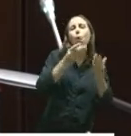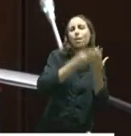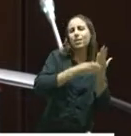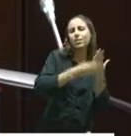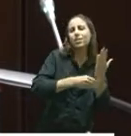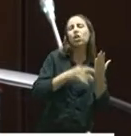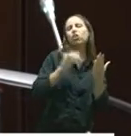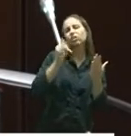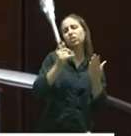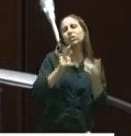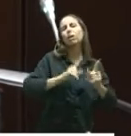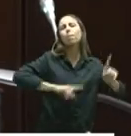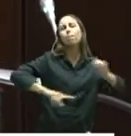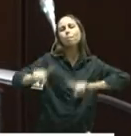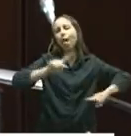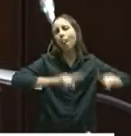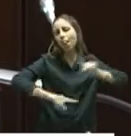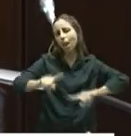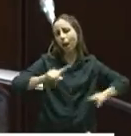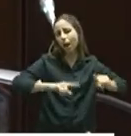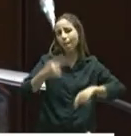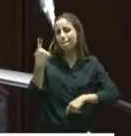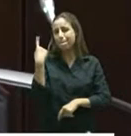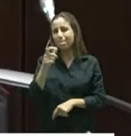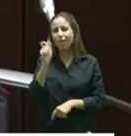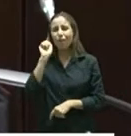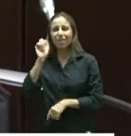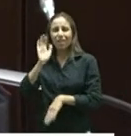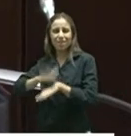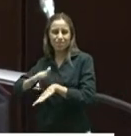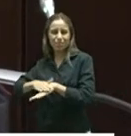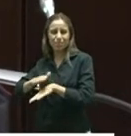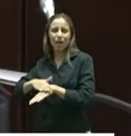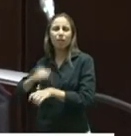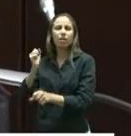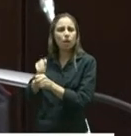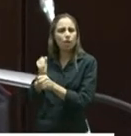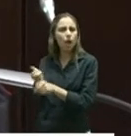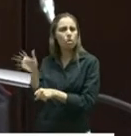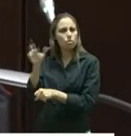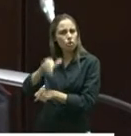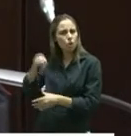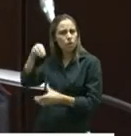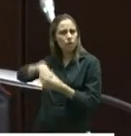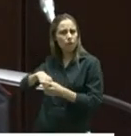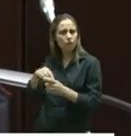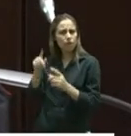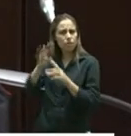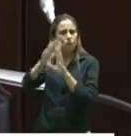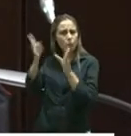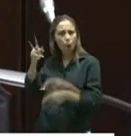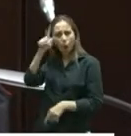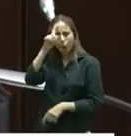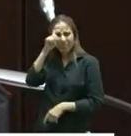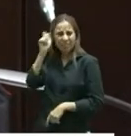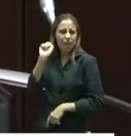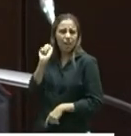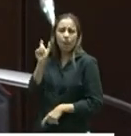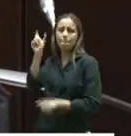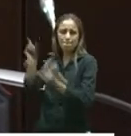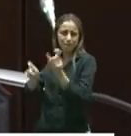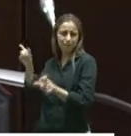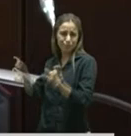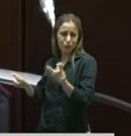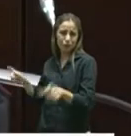trabajadores y las trabajadoras ahora en este proyecto peor se borra ni a los ni a los trabajadores ni a las trabajadoras ni siquiera